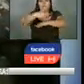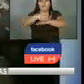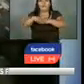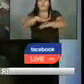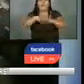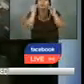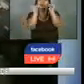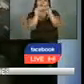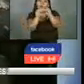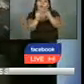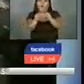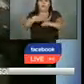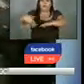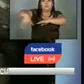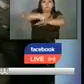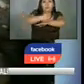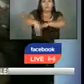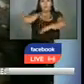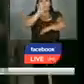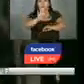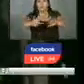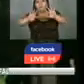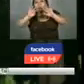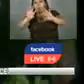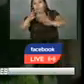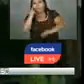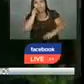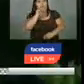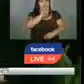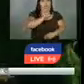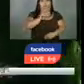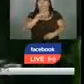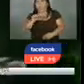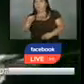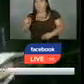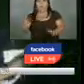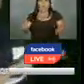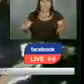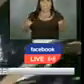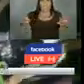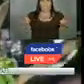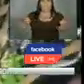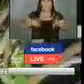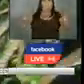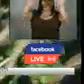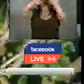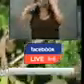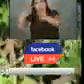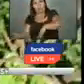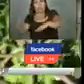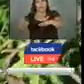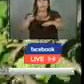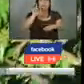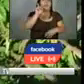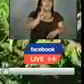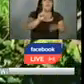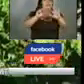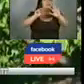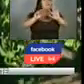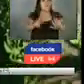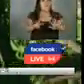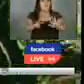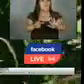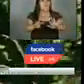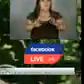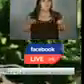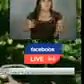Cuscatlán, en la zona de la 49 Avenida, en diferentes sectores se han reportado árboles caídos, 17 solo en San Salvador hasta el momento, así